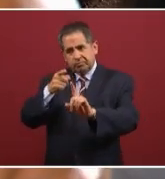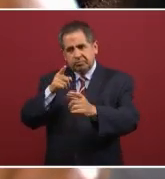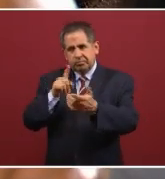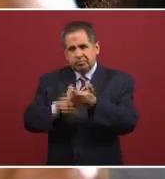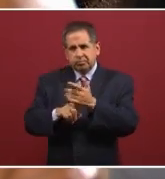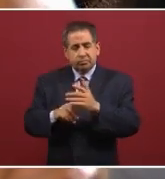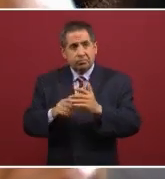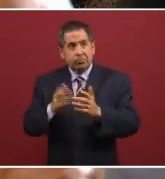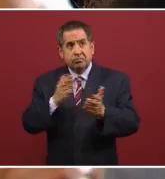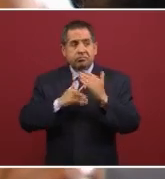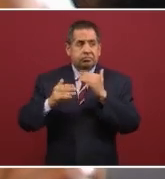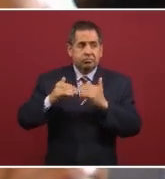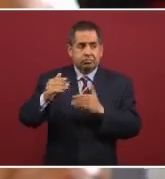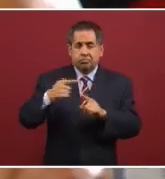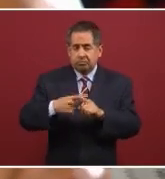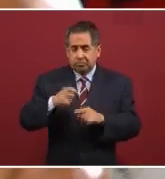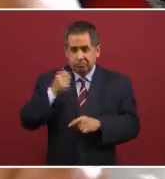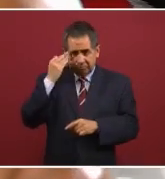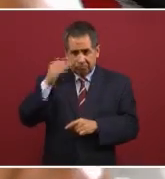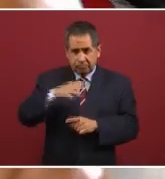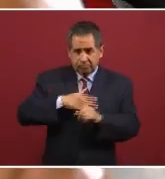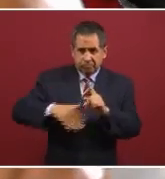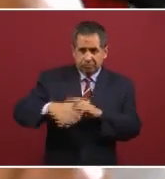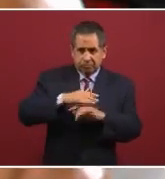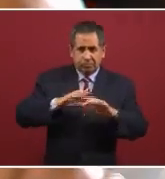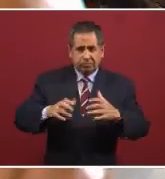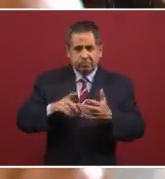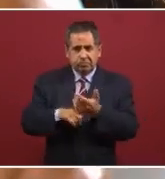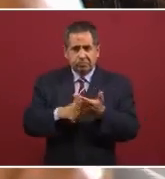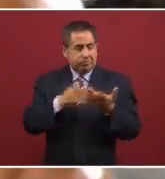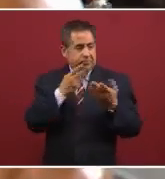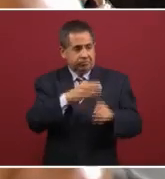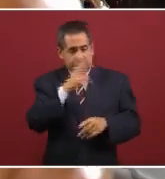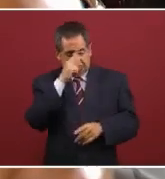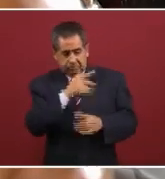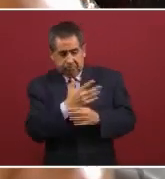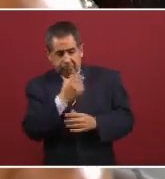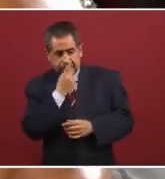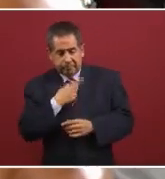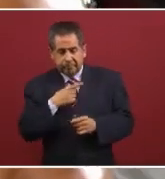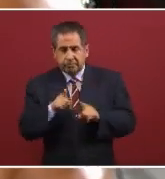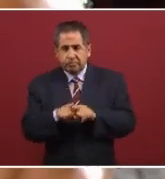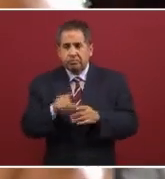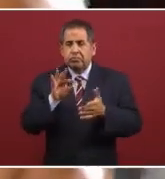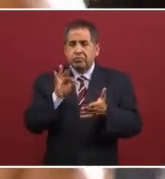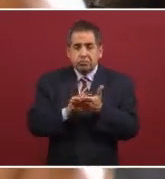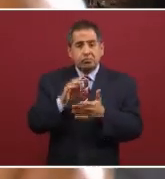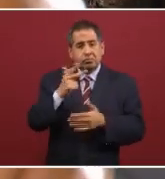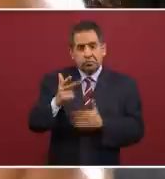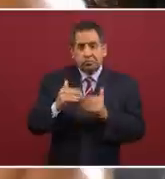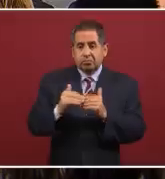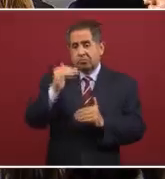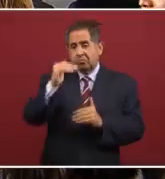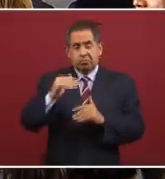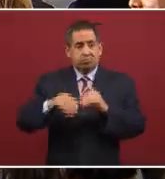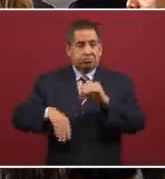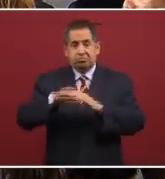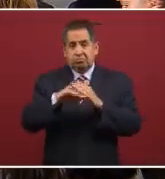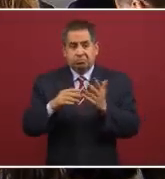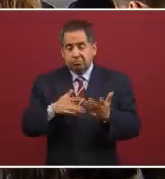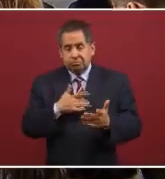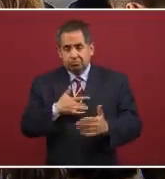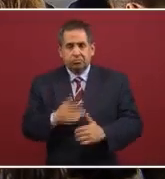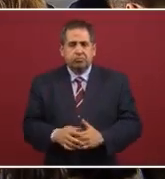No. de crecimiento, sobre todo en este escenario que mencionan del Banco de México, que ya señala 0.8 de crecimiento como un